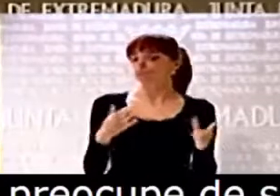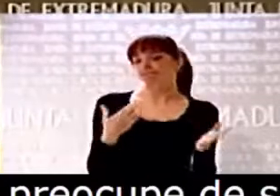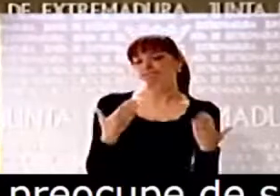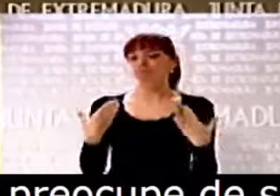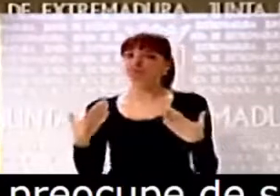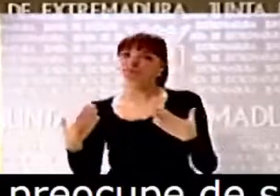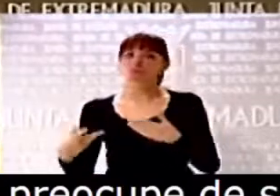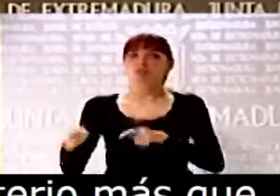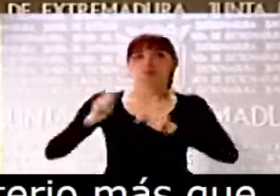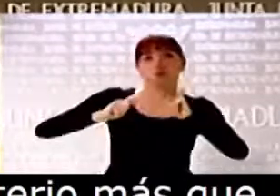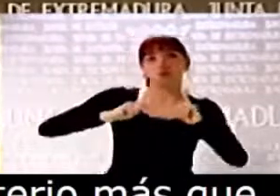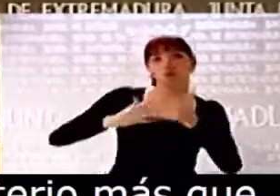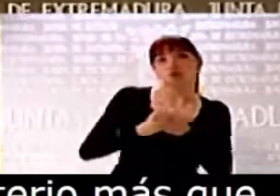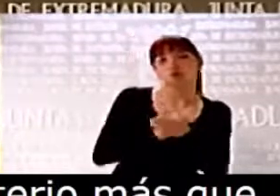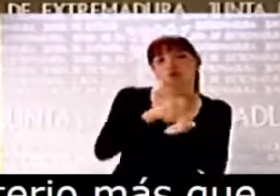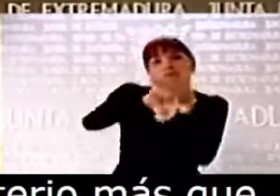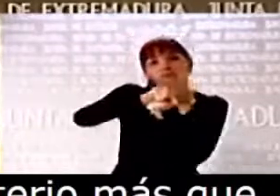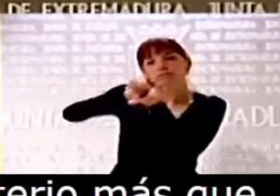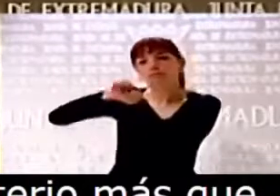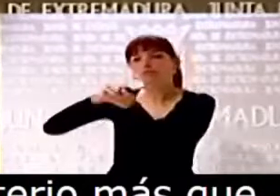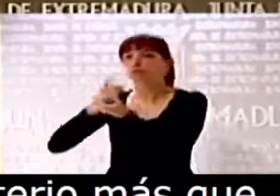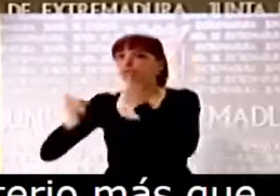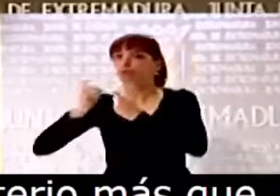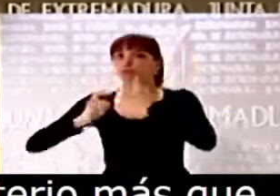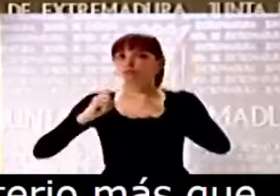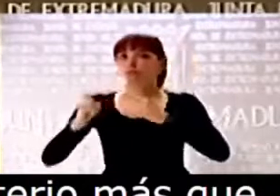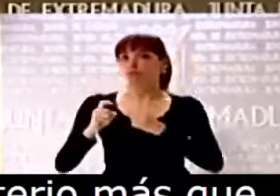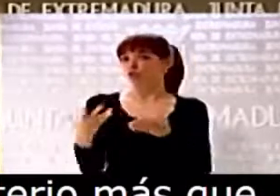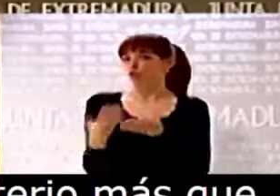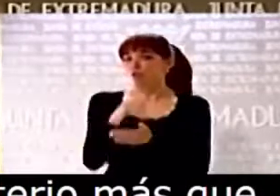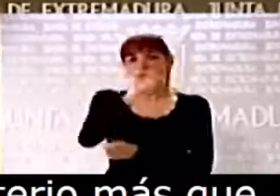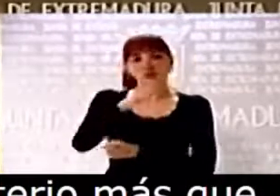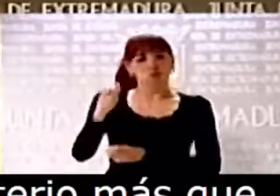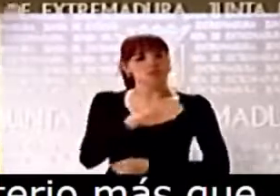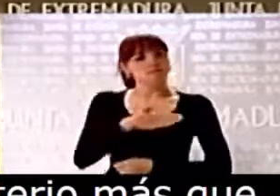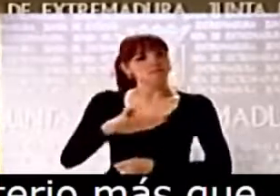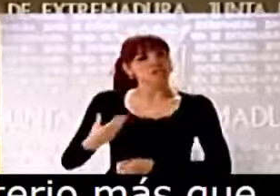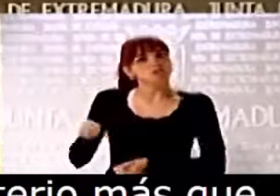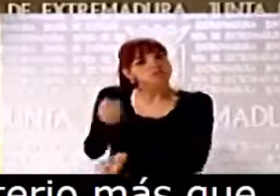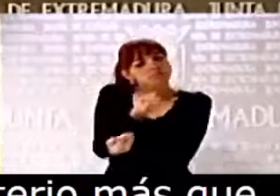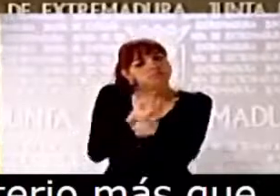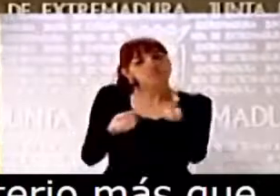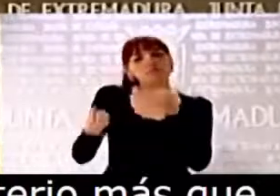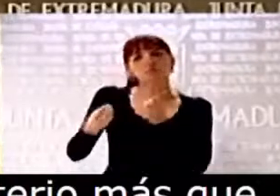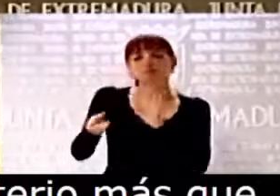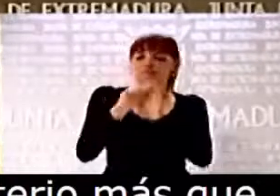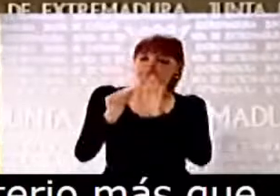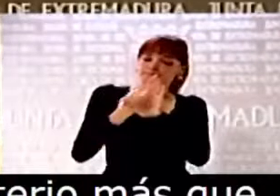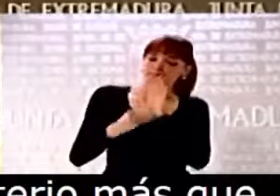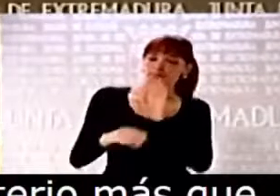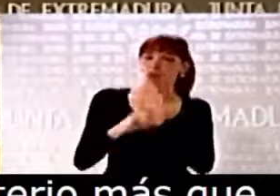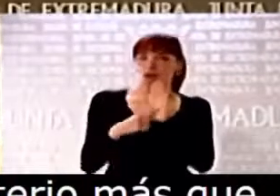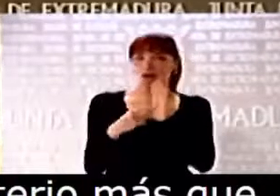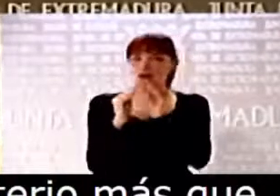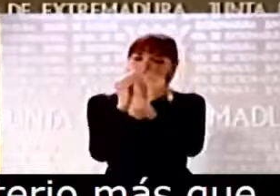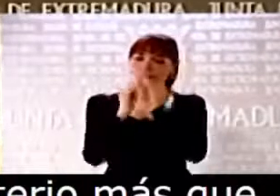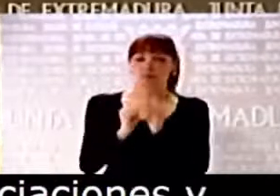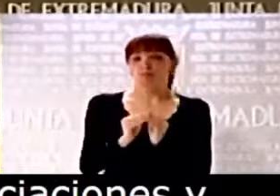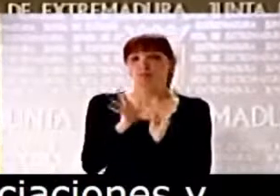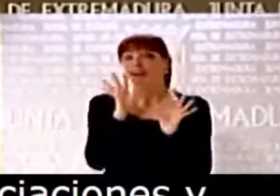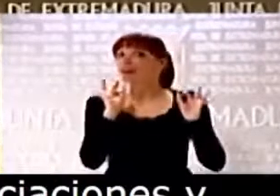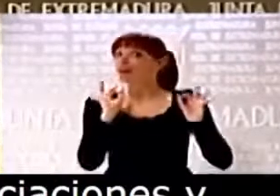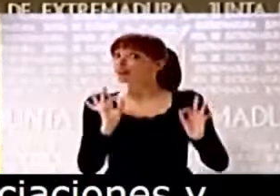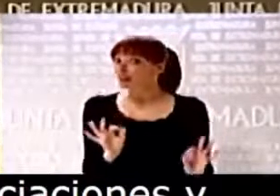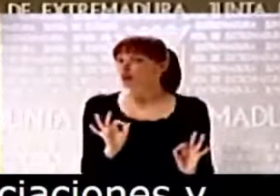las asociaciones y toda la sociedad civil que quiera aportar a esta ley y, desde luego, yo creo que hemos